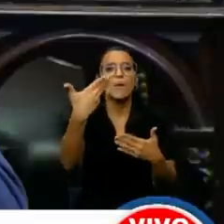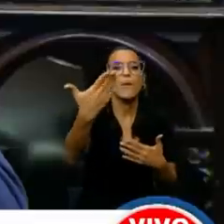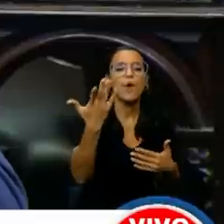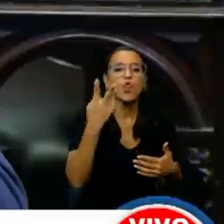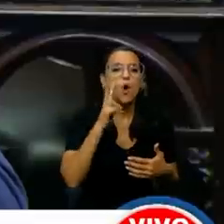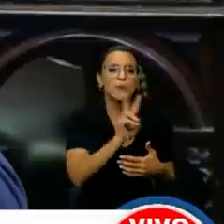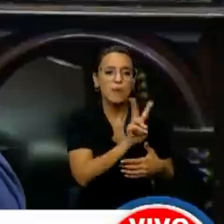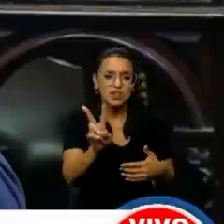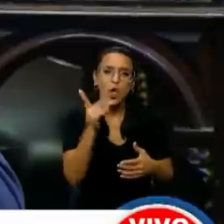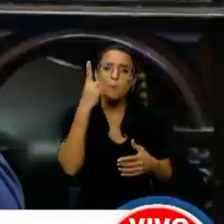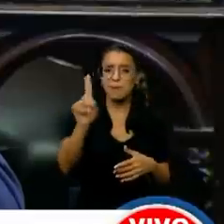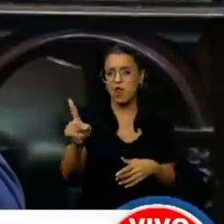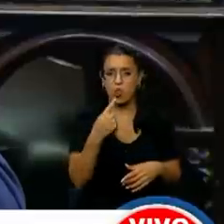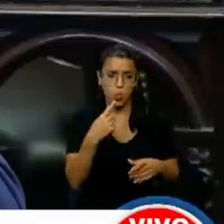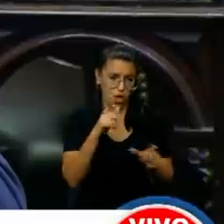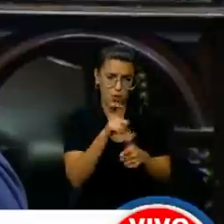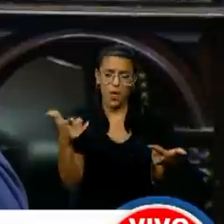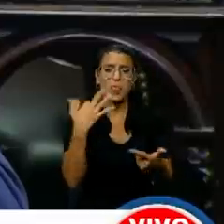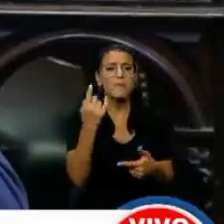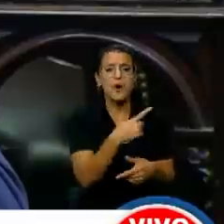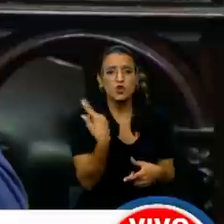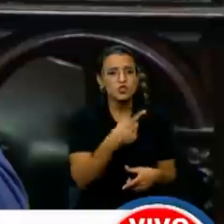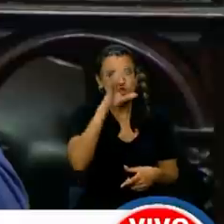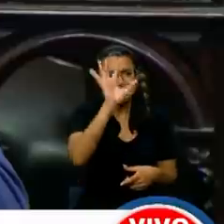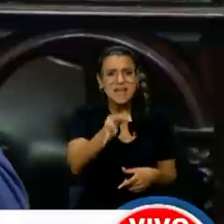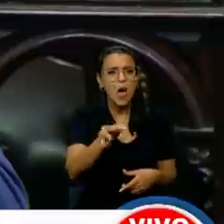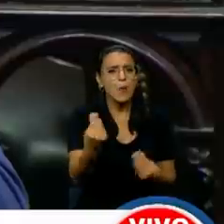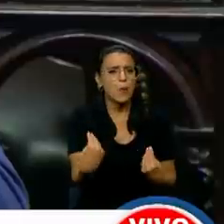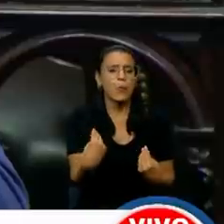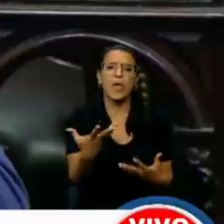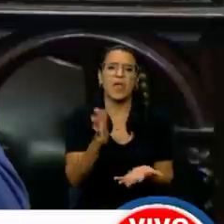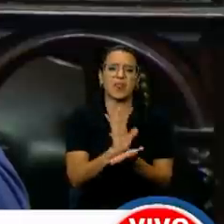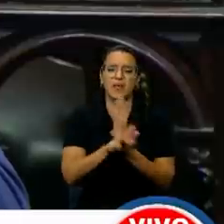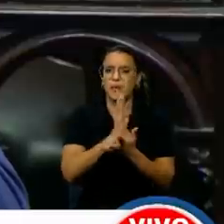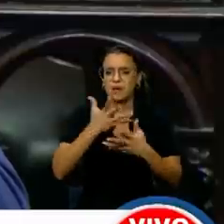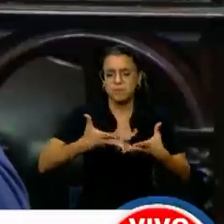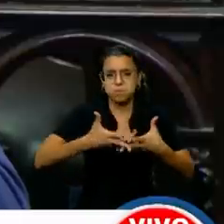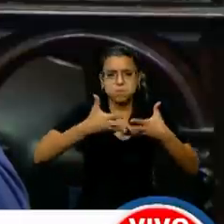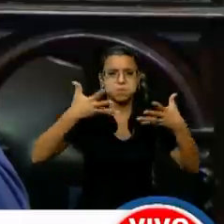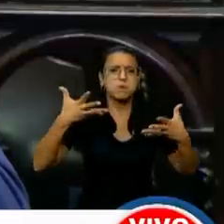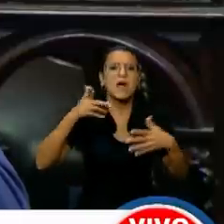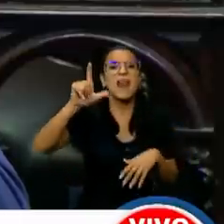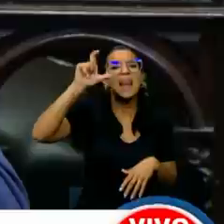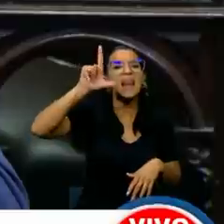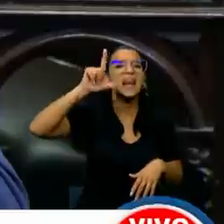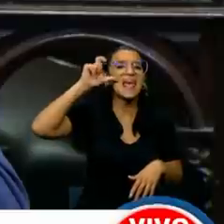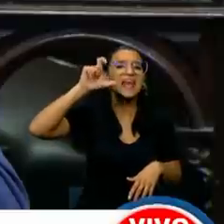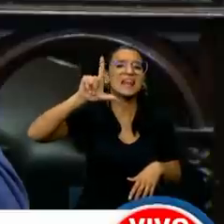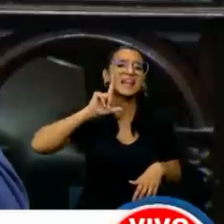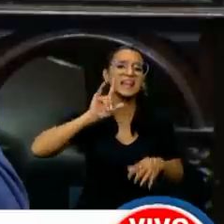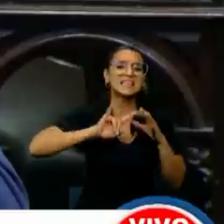pero sin lugar a dudas tenemos que tener en cuenta la bola de nieve del hélix que